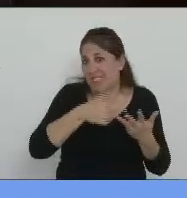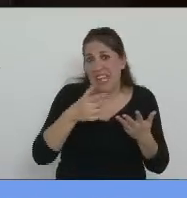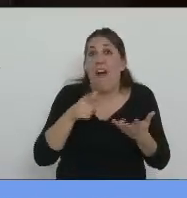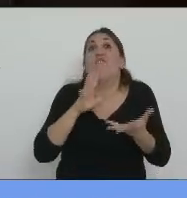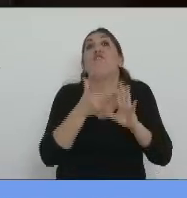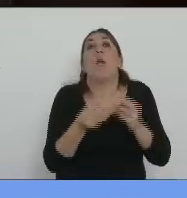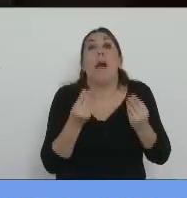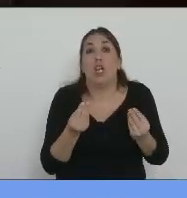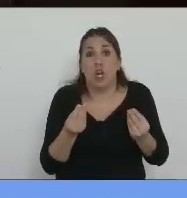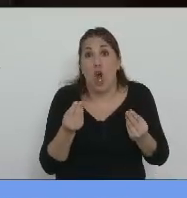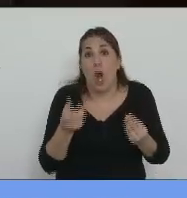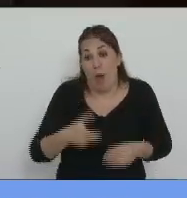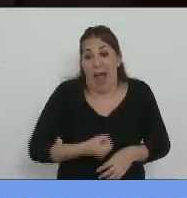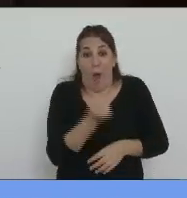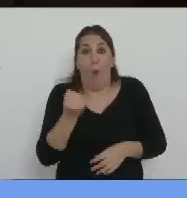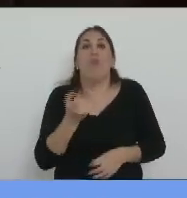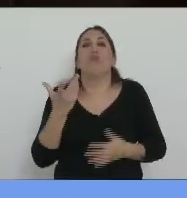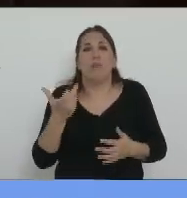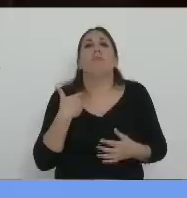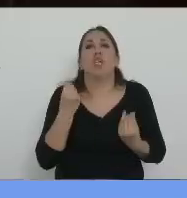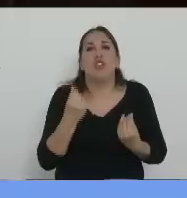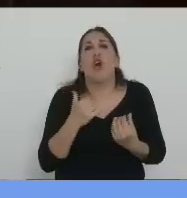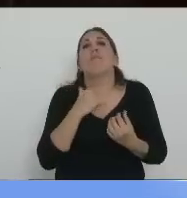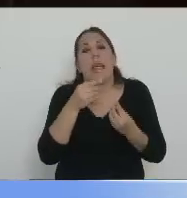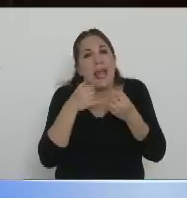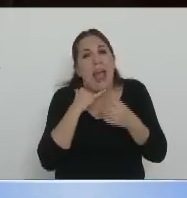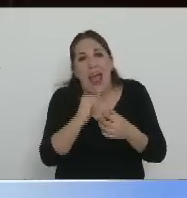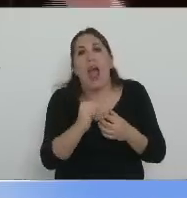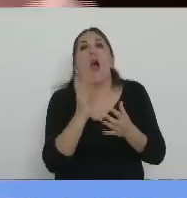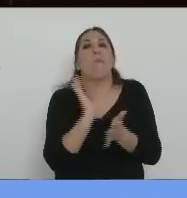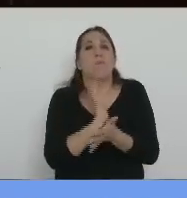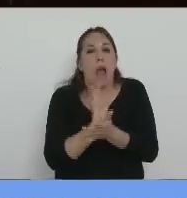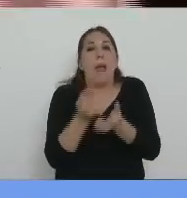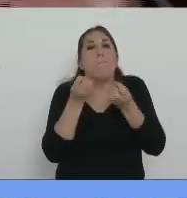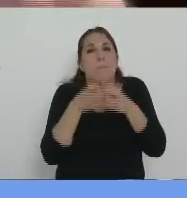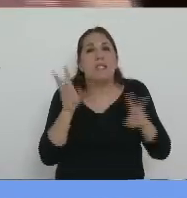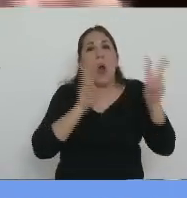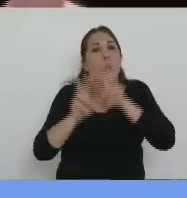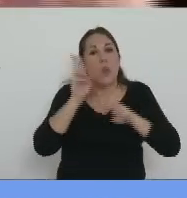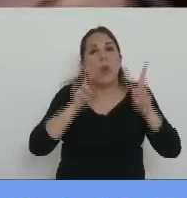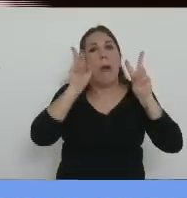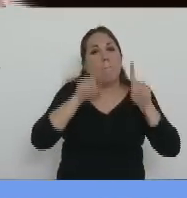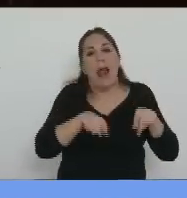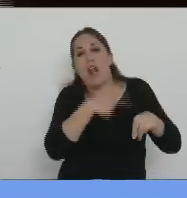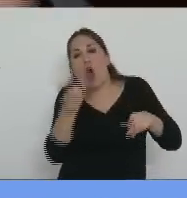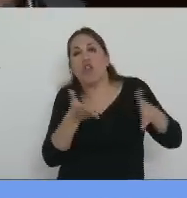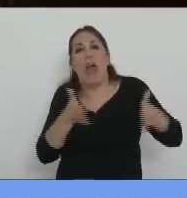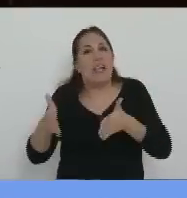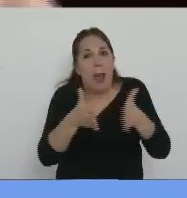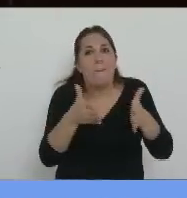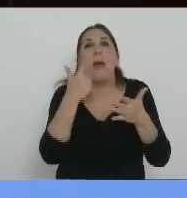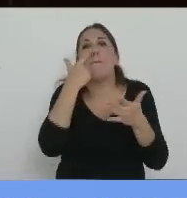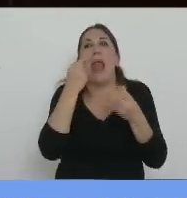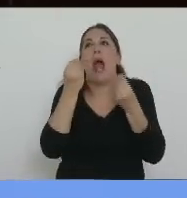qué es lo que estamos nosotros diciendo vamos a iniciar un camino para lograr cancelar la deuda y que ésta lo